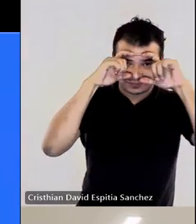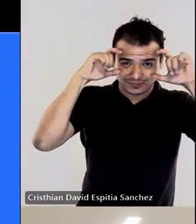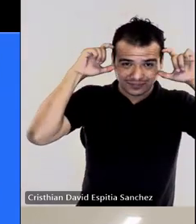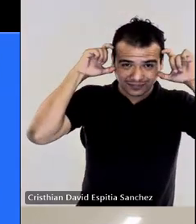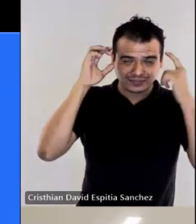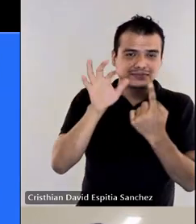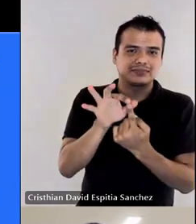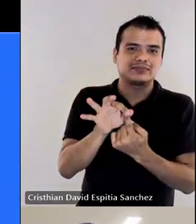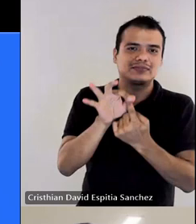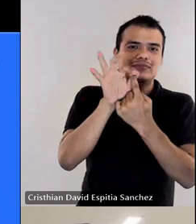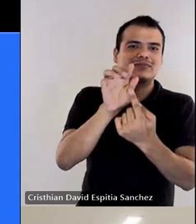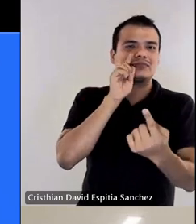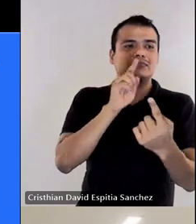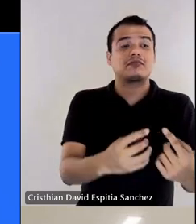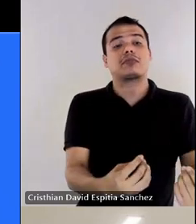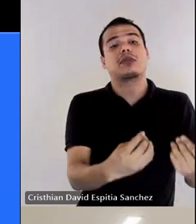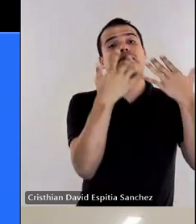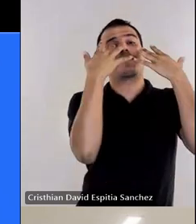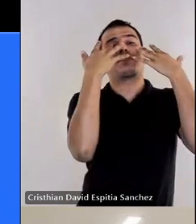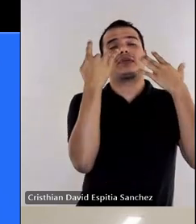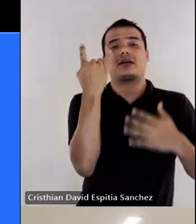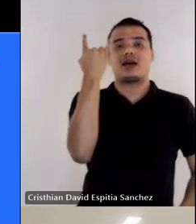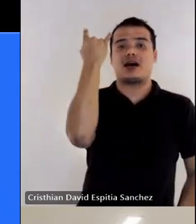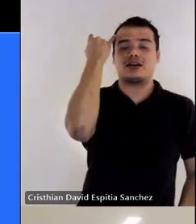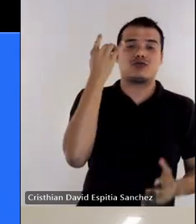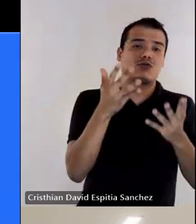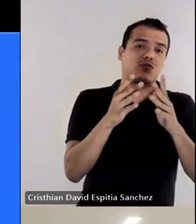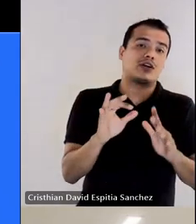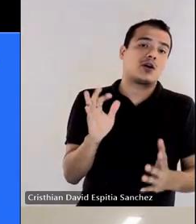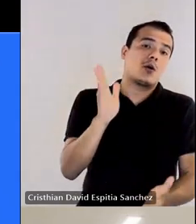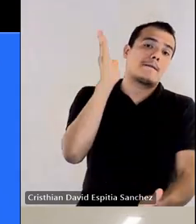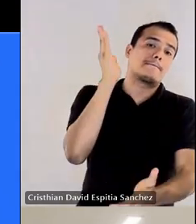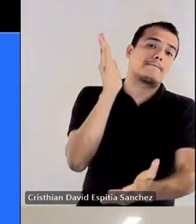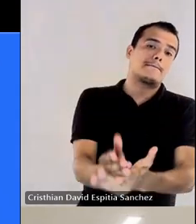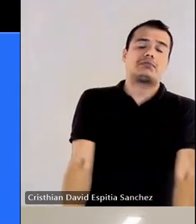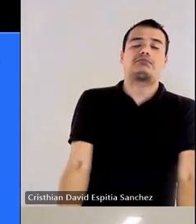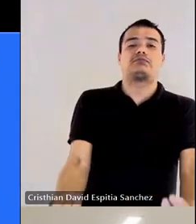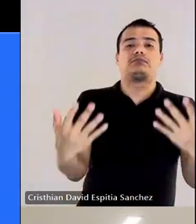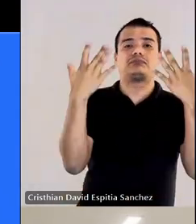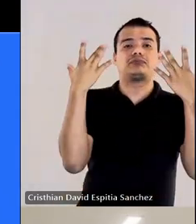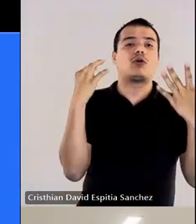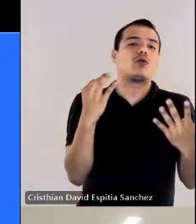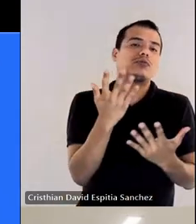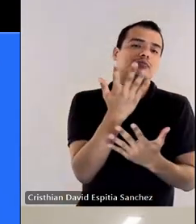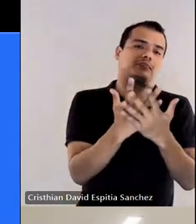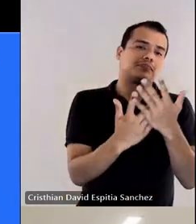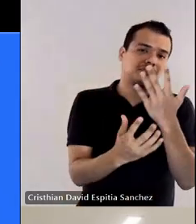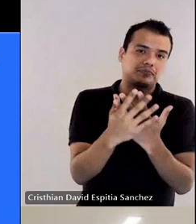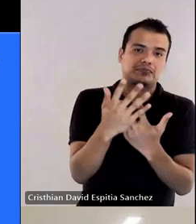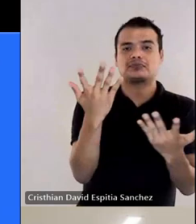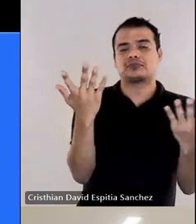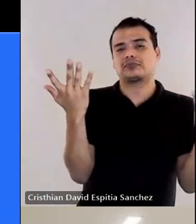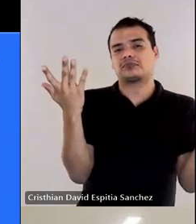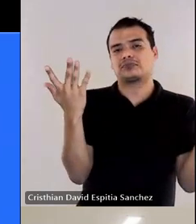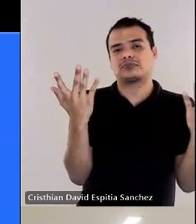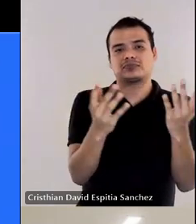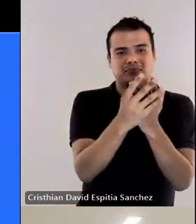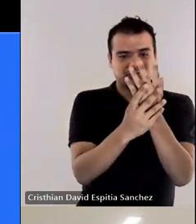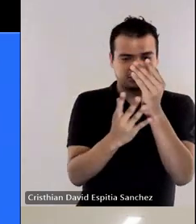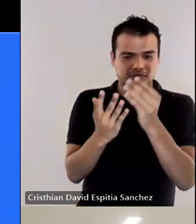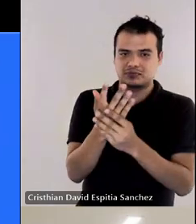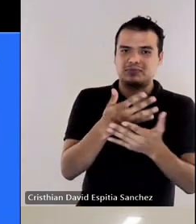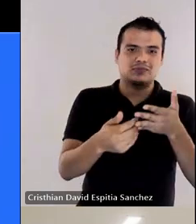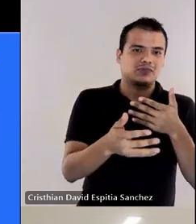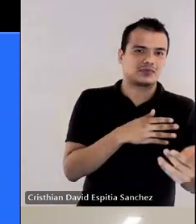tema de las salpicaduras o que quizás pase accidentalmente mi manito sucia o mi guante sucio cerca de mis ojos y ahí ya